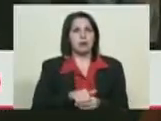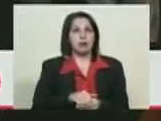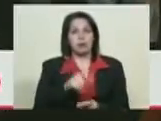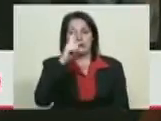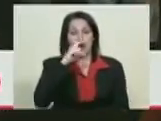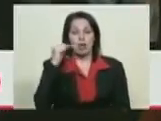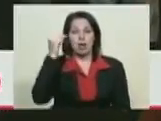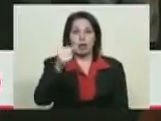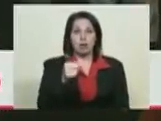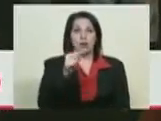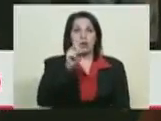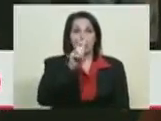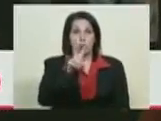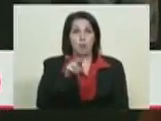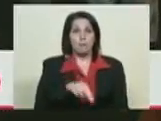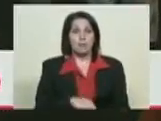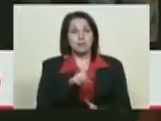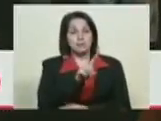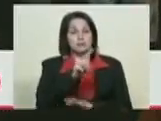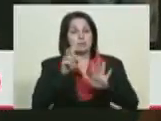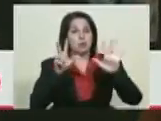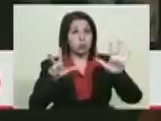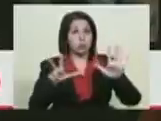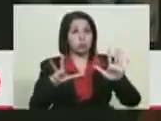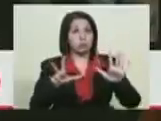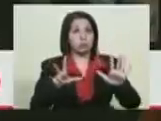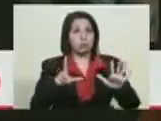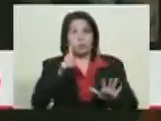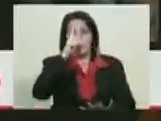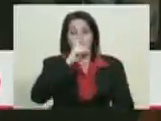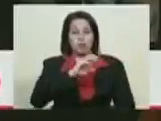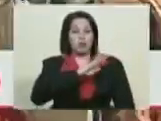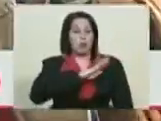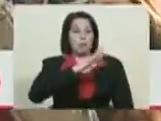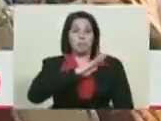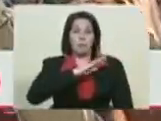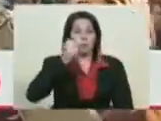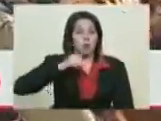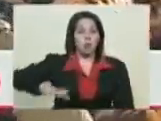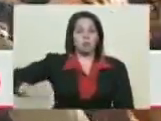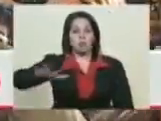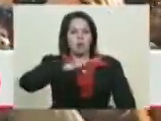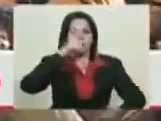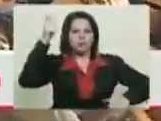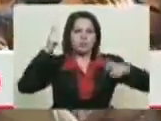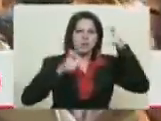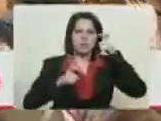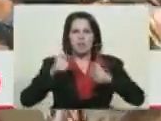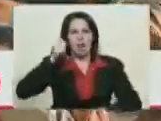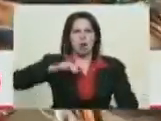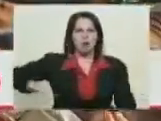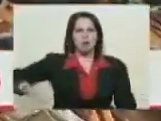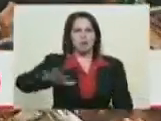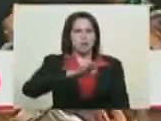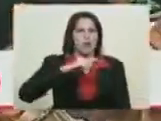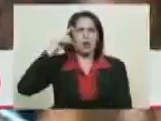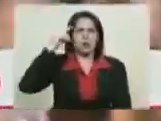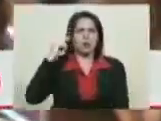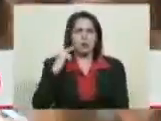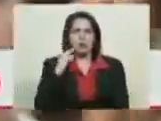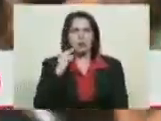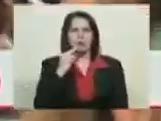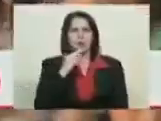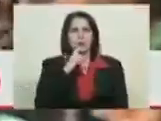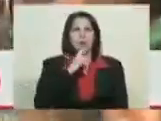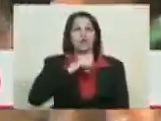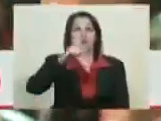año 2018. El año 2018 le pertenece al pueblo chavista, al pueblo bolivariano, y será un